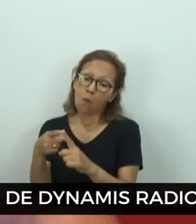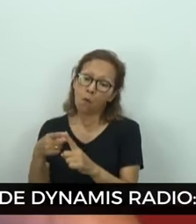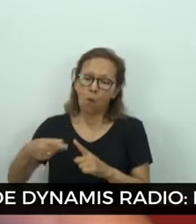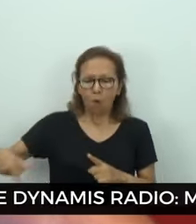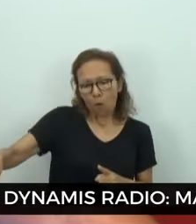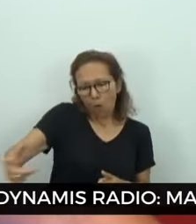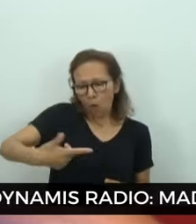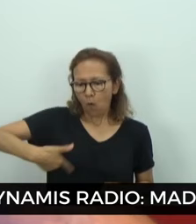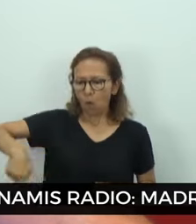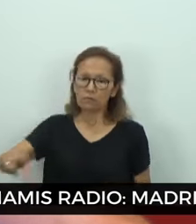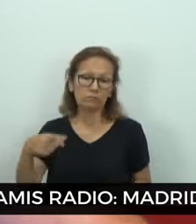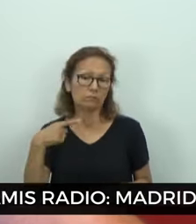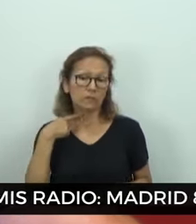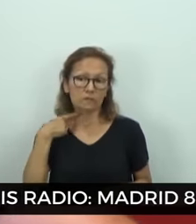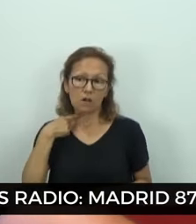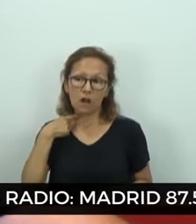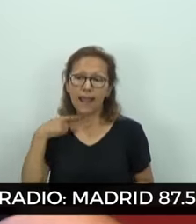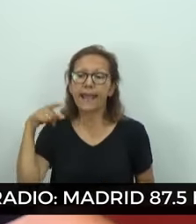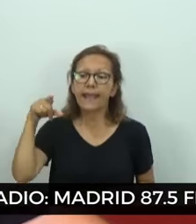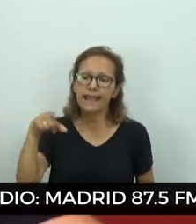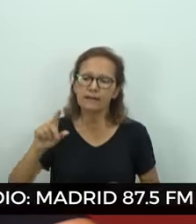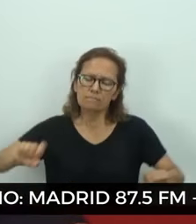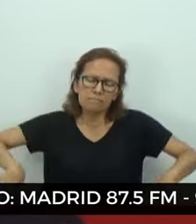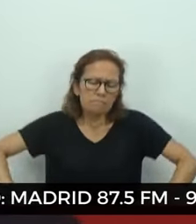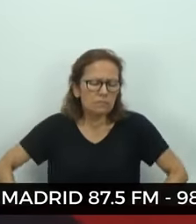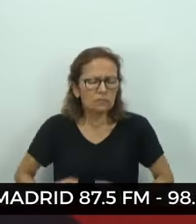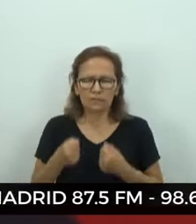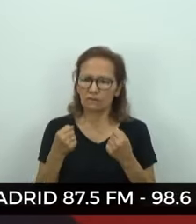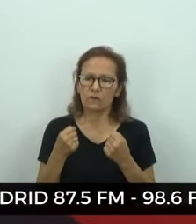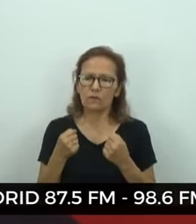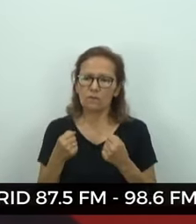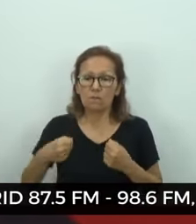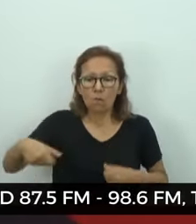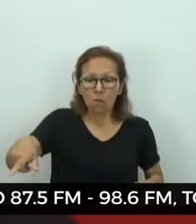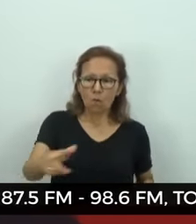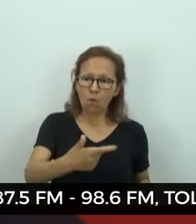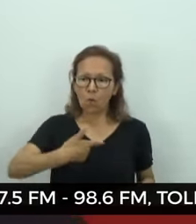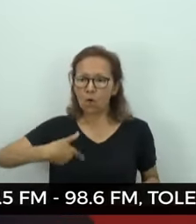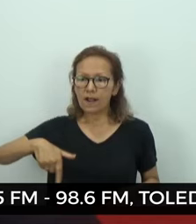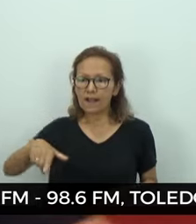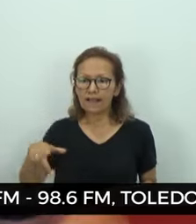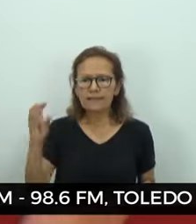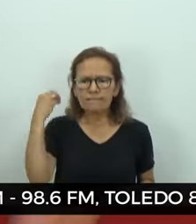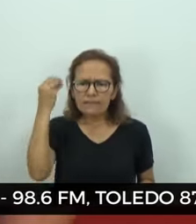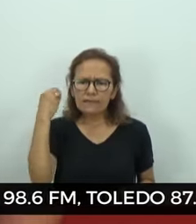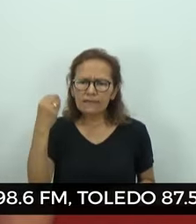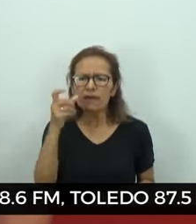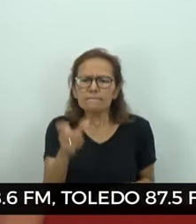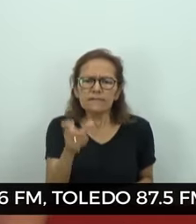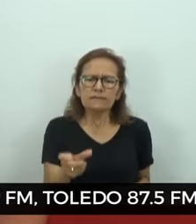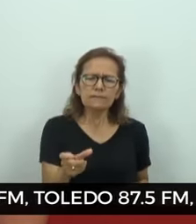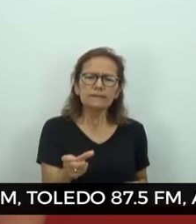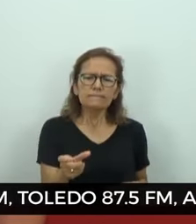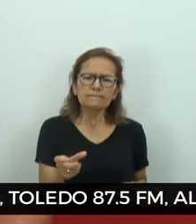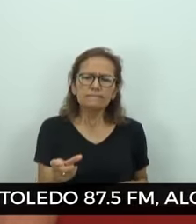¿Cuánto mayor castigo pensáis merecerá? ¿Quién? El que pisoteare